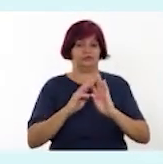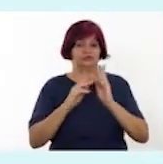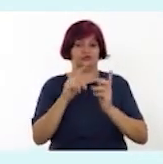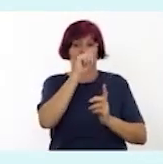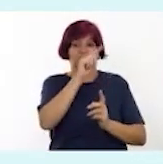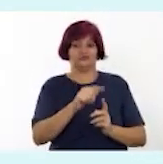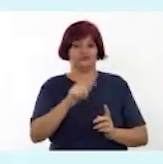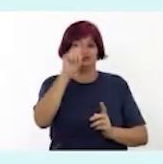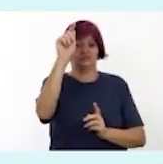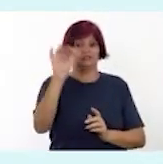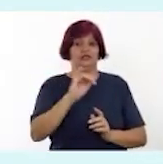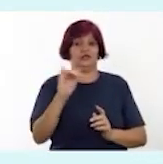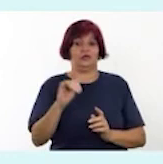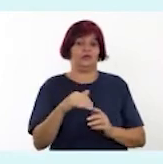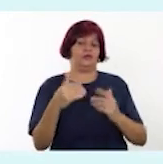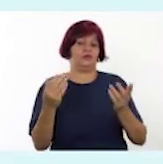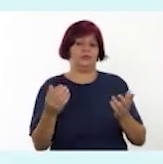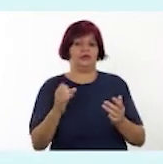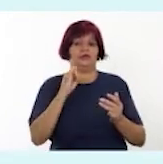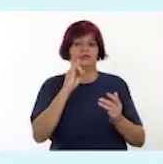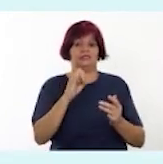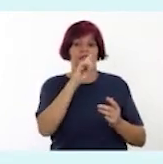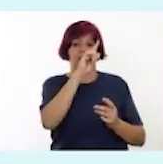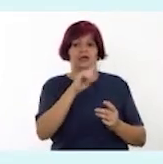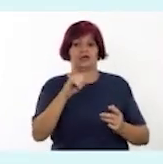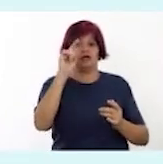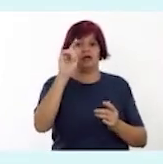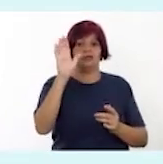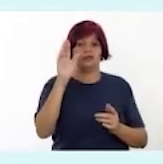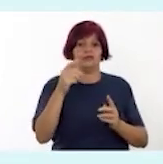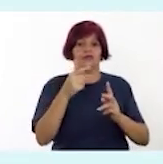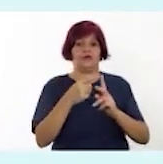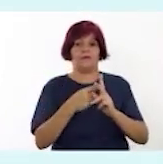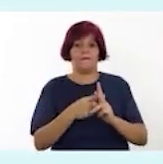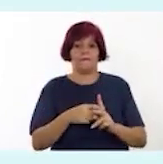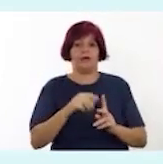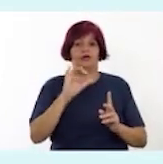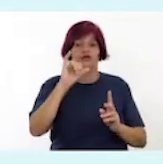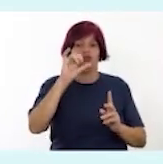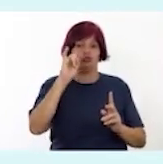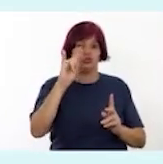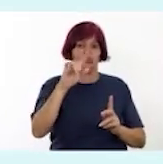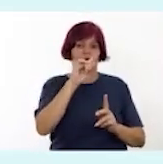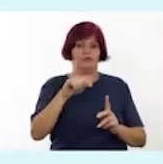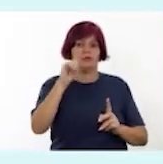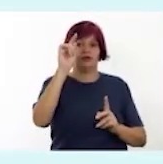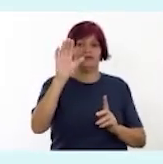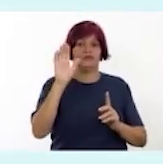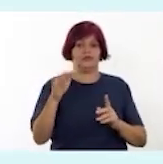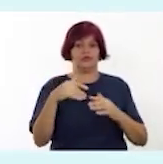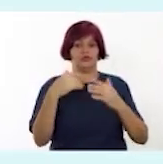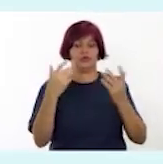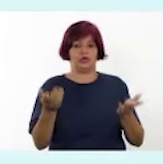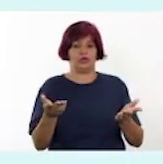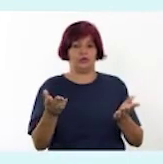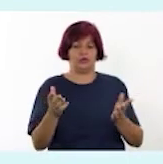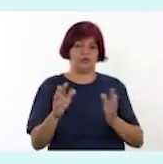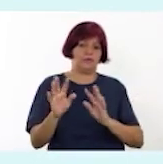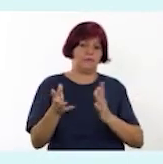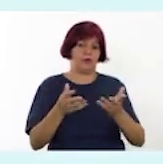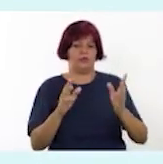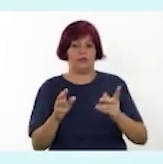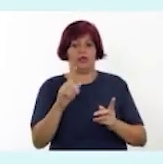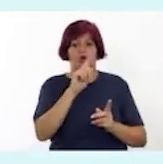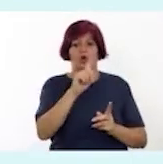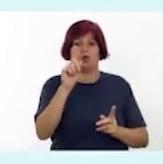bueno, después de operar los radicales ya semejantes, 6 raíz de 5 menos 10 raíz de 5 más 9 raíz de 5, nos queda 5